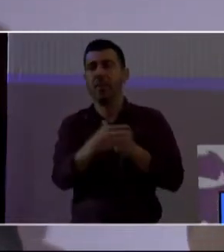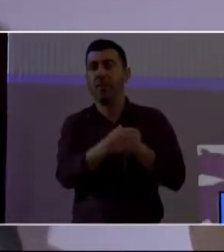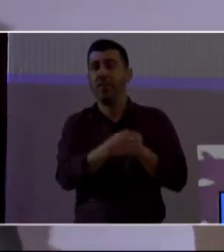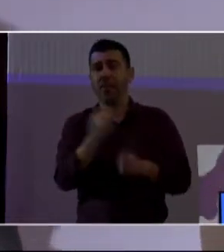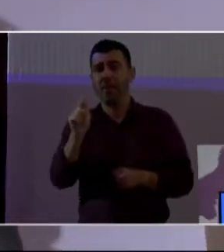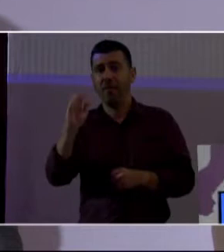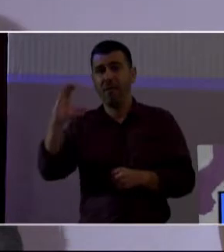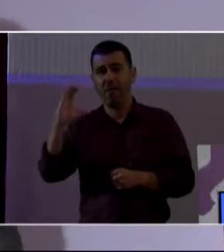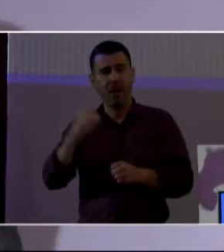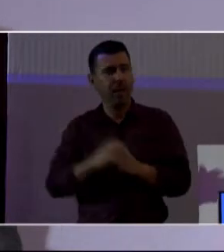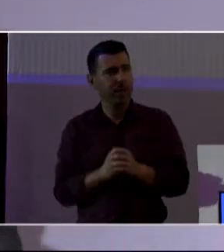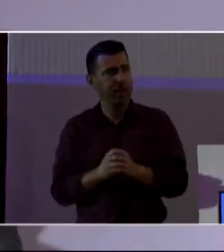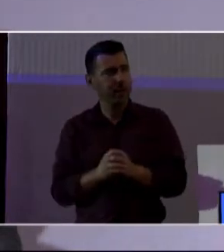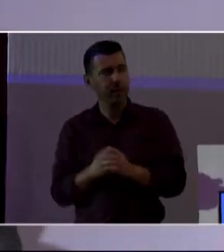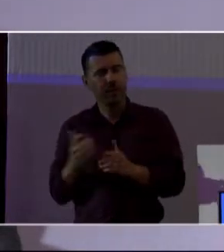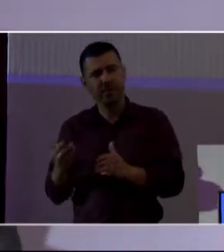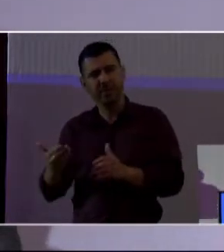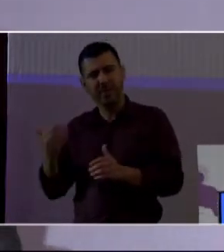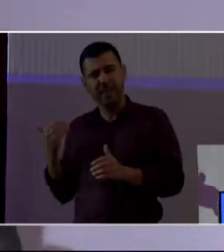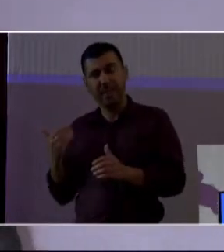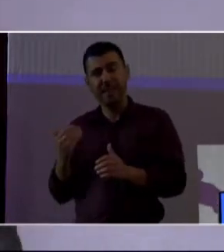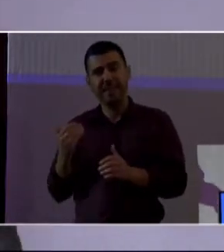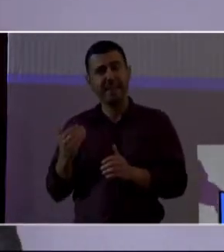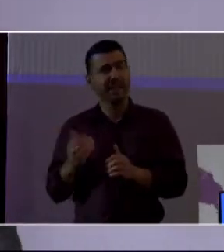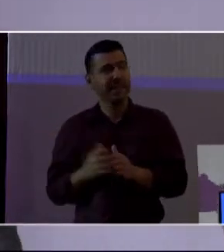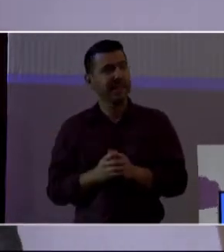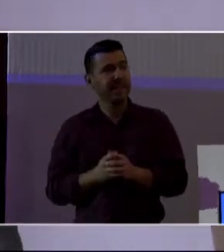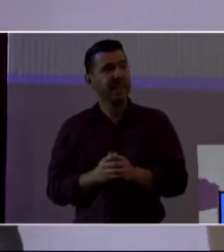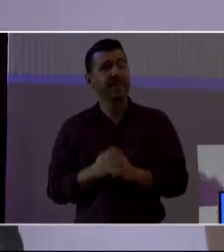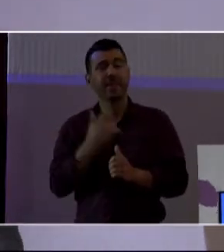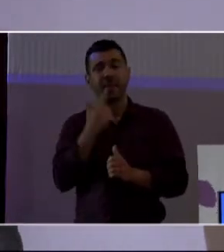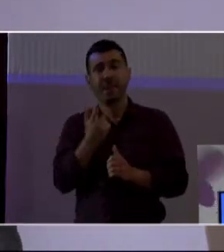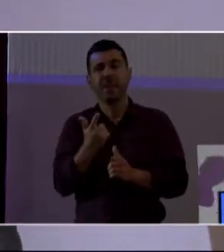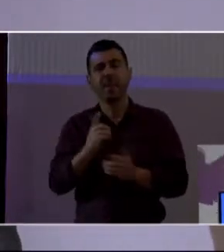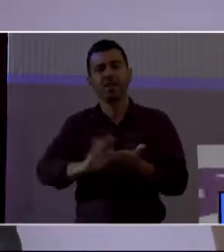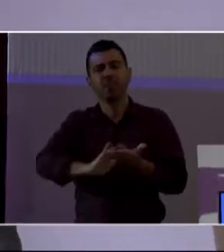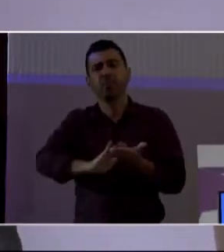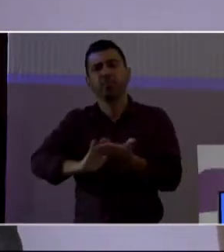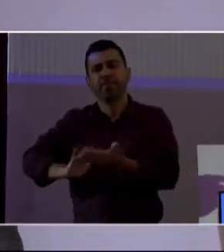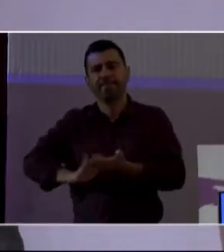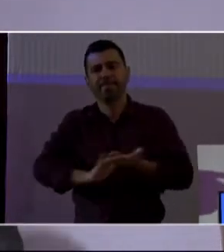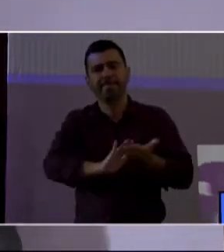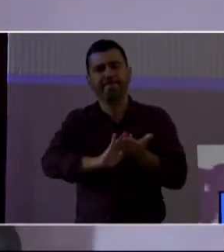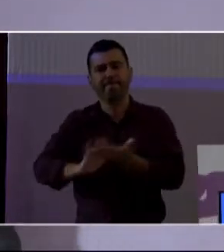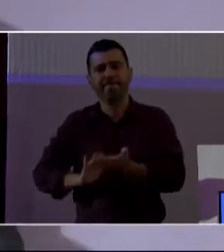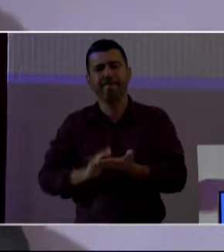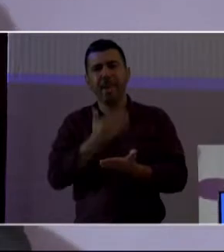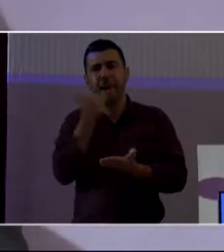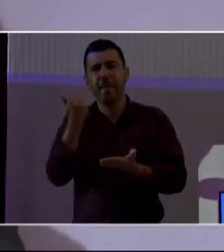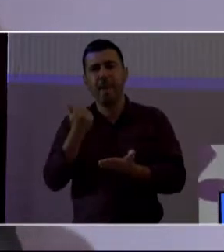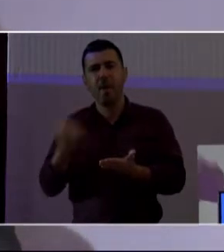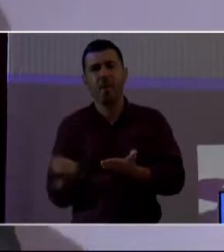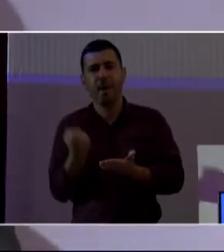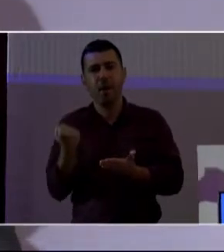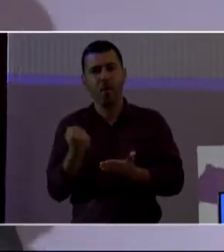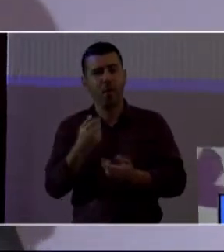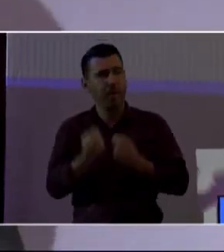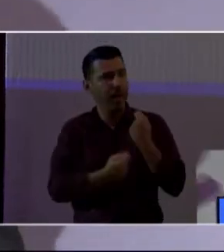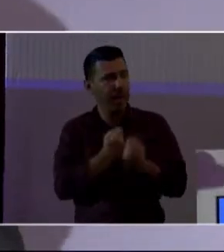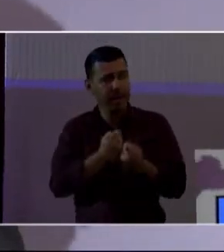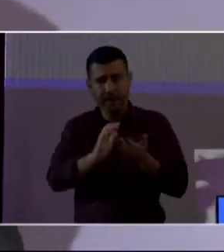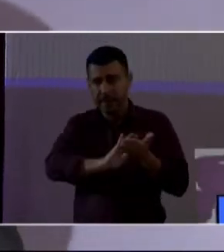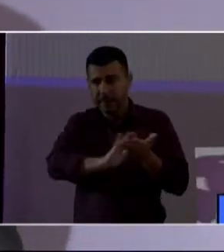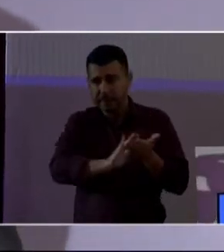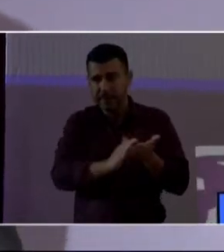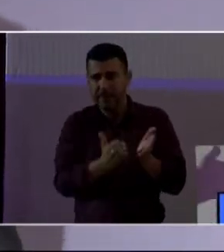plataforma del 93 decía hay que planificar la economía. Entonces planteamos no solamente un